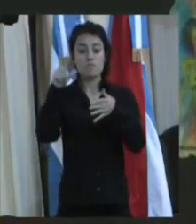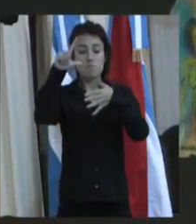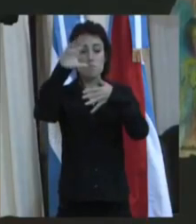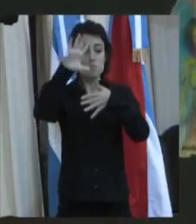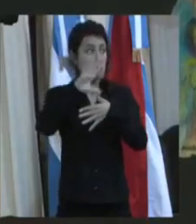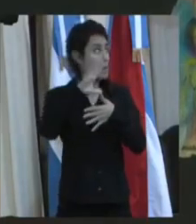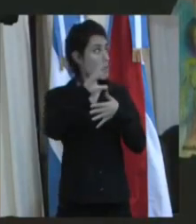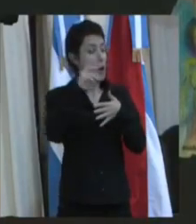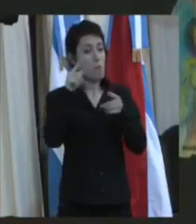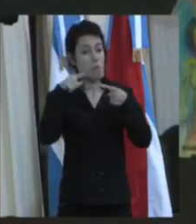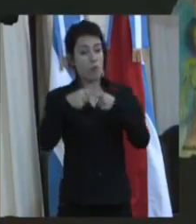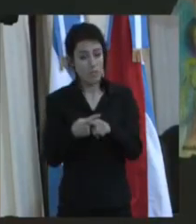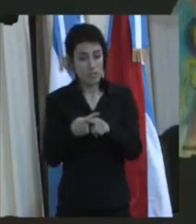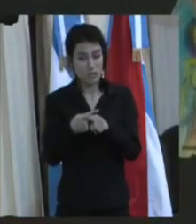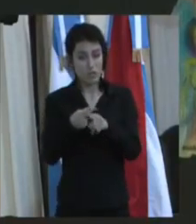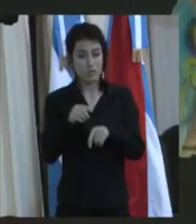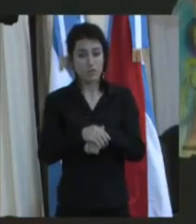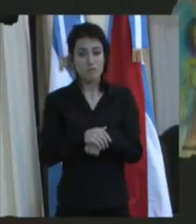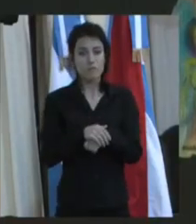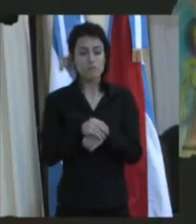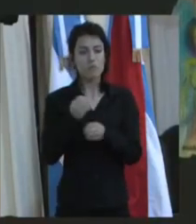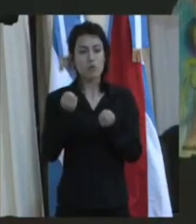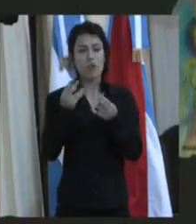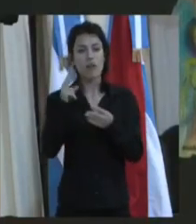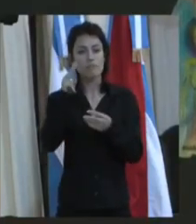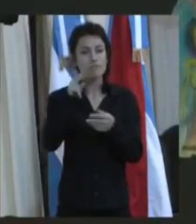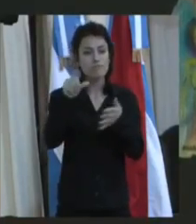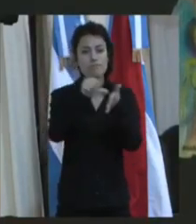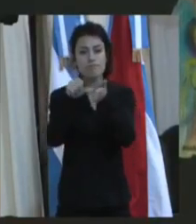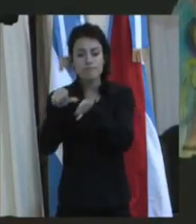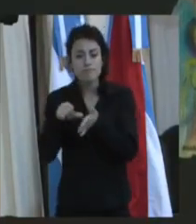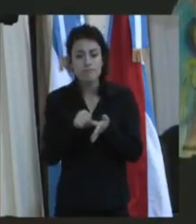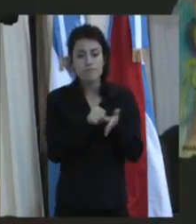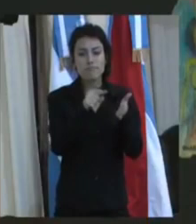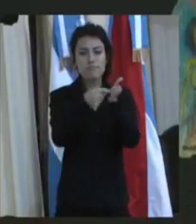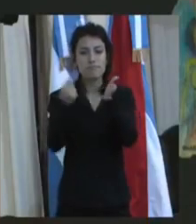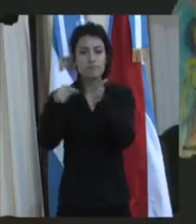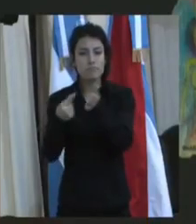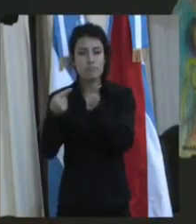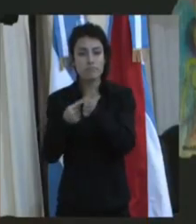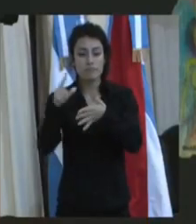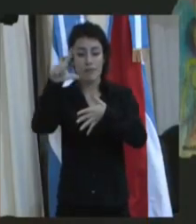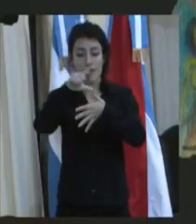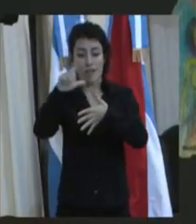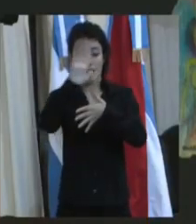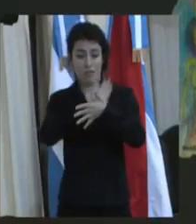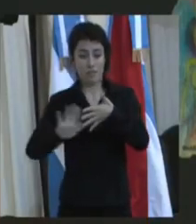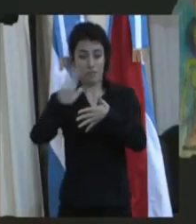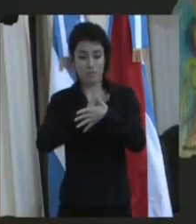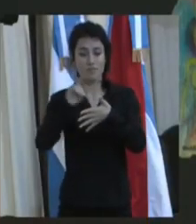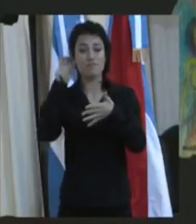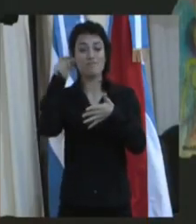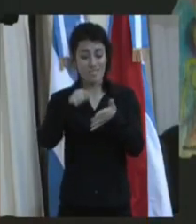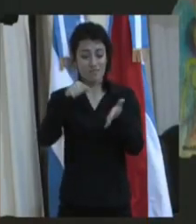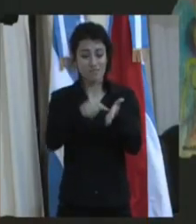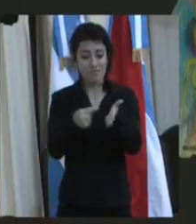porque tenemos a las distintas capitales o ciudades de Latinoamérica, pero esas capitales